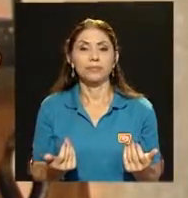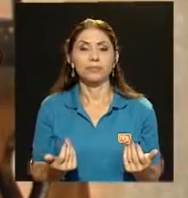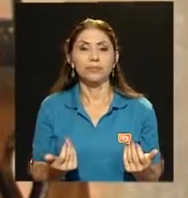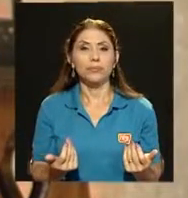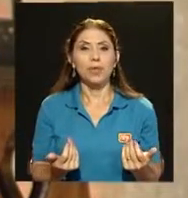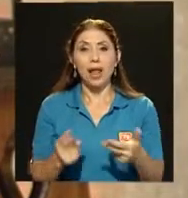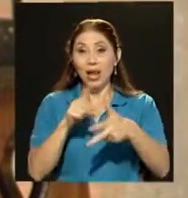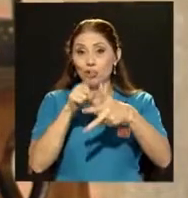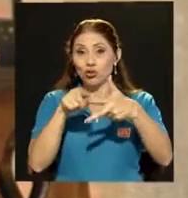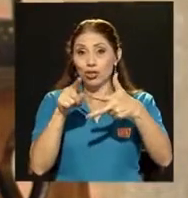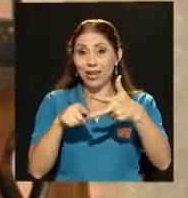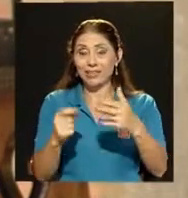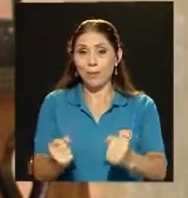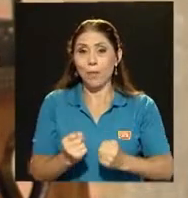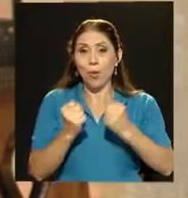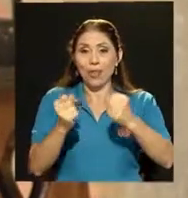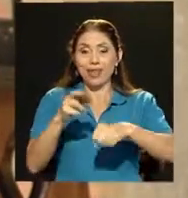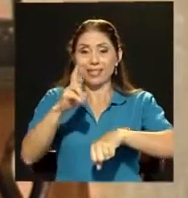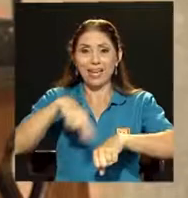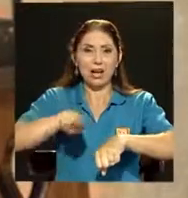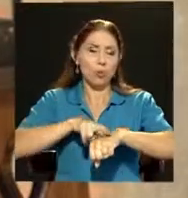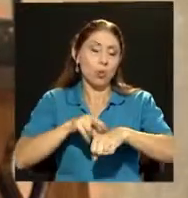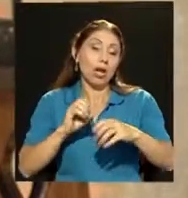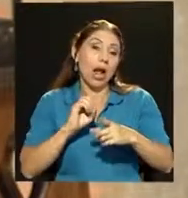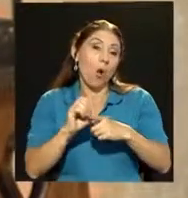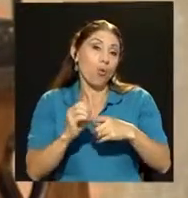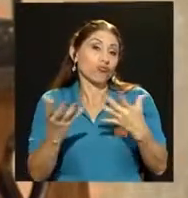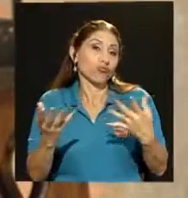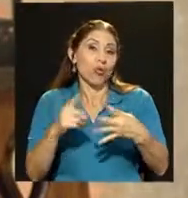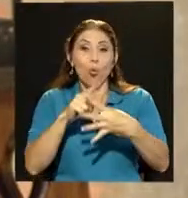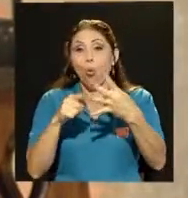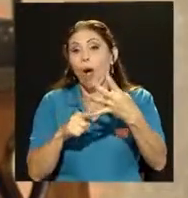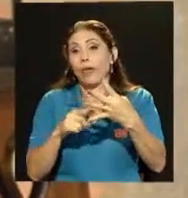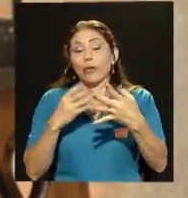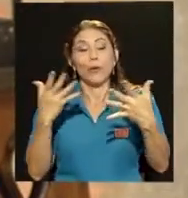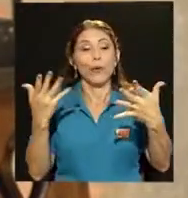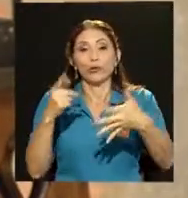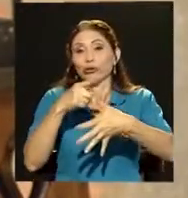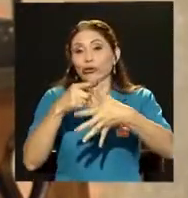a los tres poderes de la República, o los cuatro, o hasta los cinco, si quiere